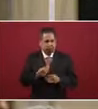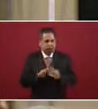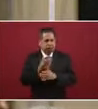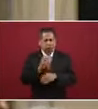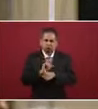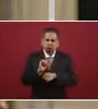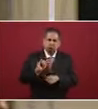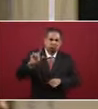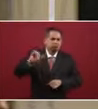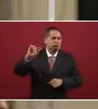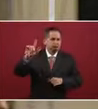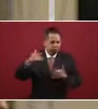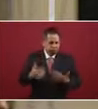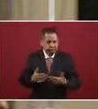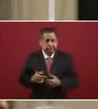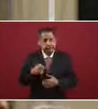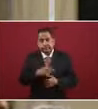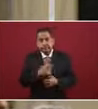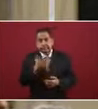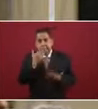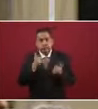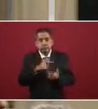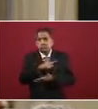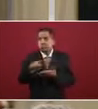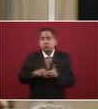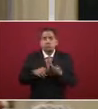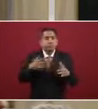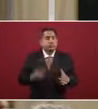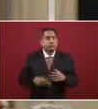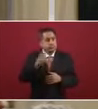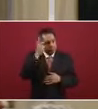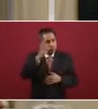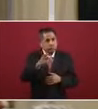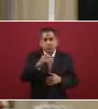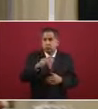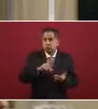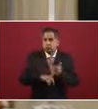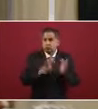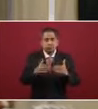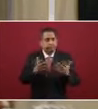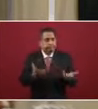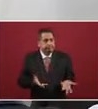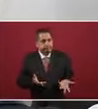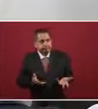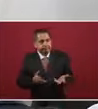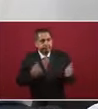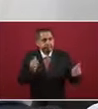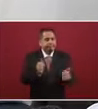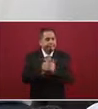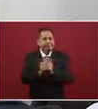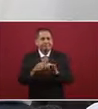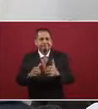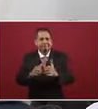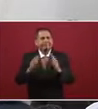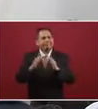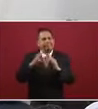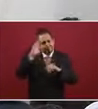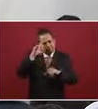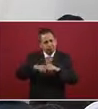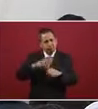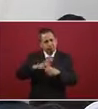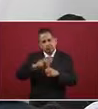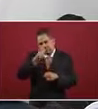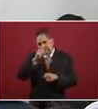talento. El asunto es que no tiene instalaciones propias, no tiene infraestructura, está anexa a lo que es la Casa de la Cultura de